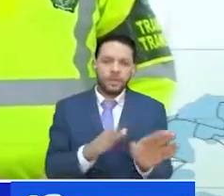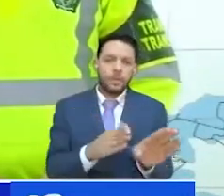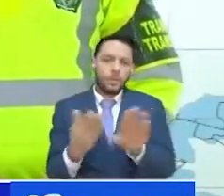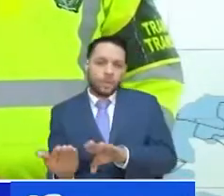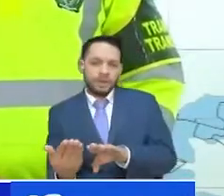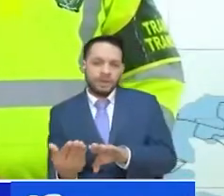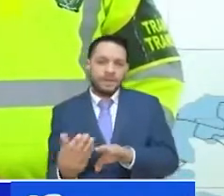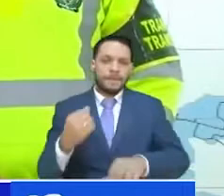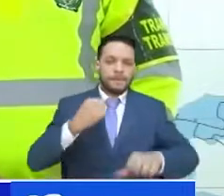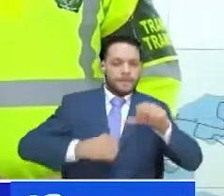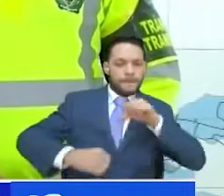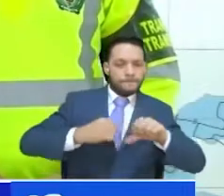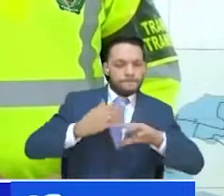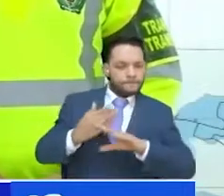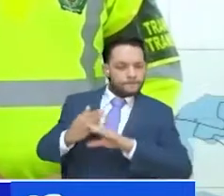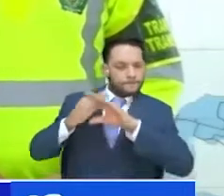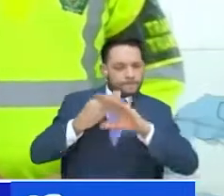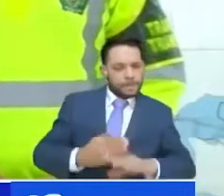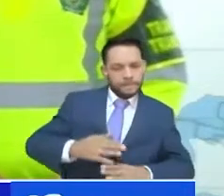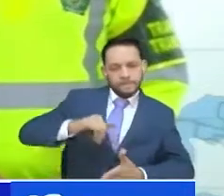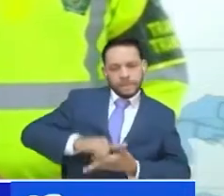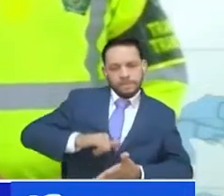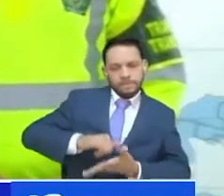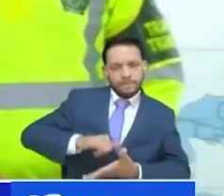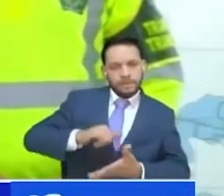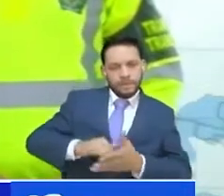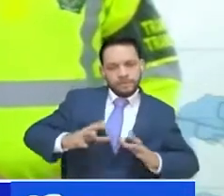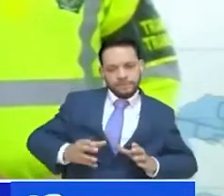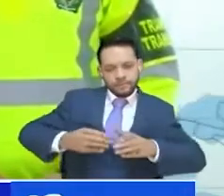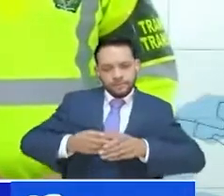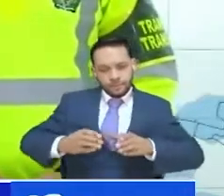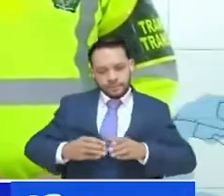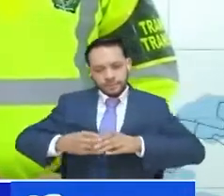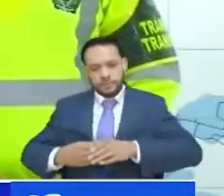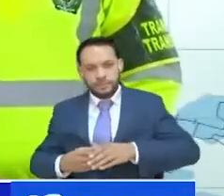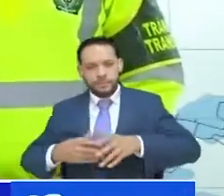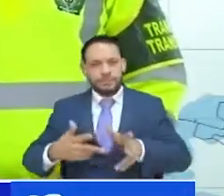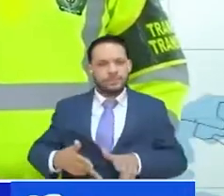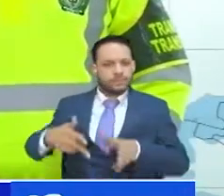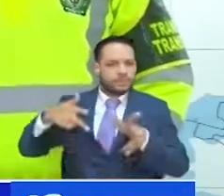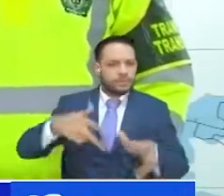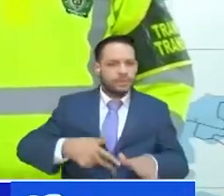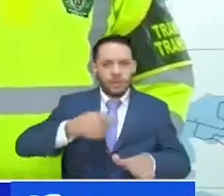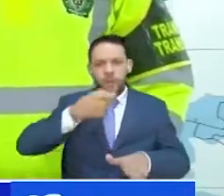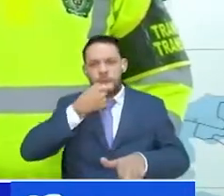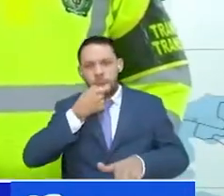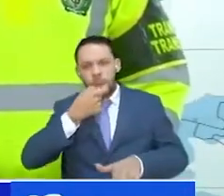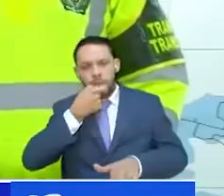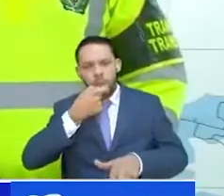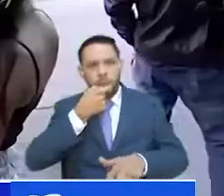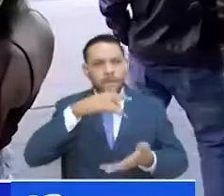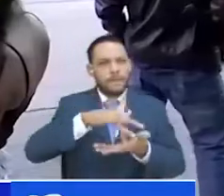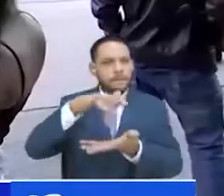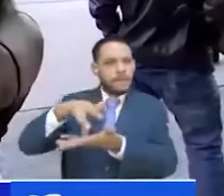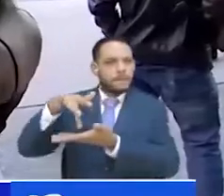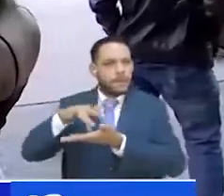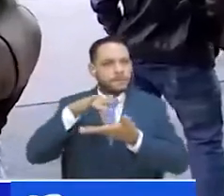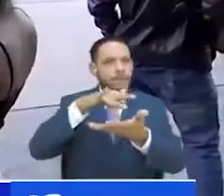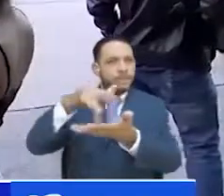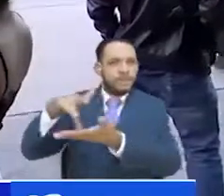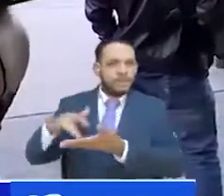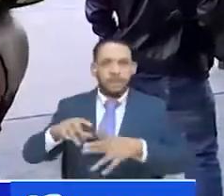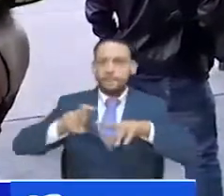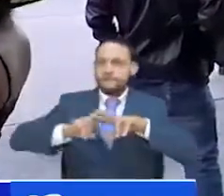lesionados. Para ello hemos aumentado el pie de fuerza y los operativos en vía con el fin de hacer esta reducción de 0 muertes. Aunque